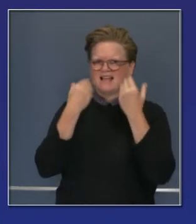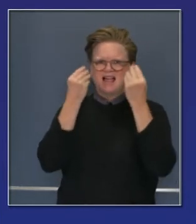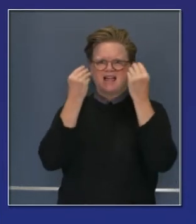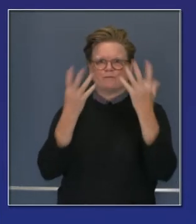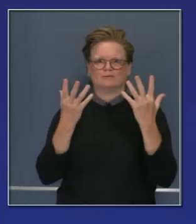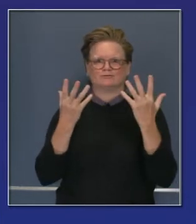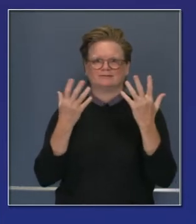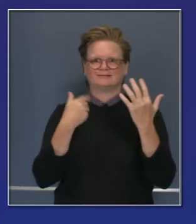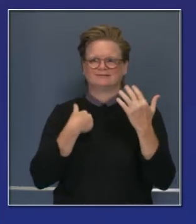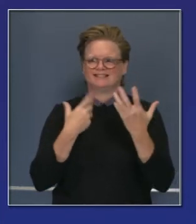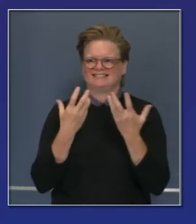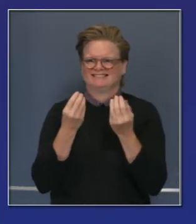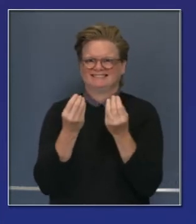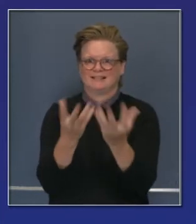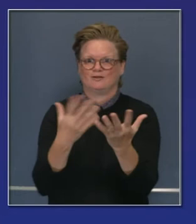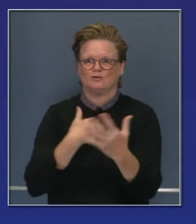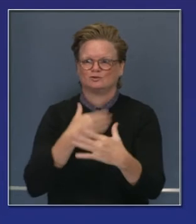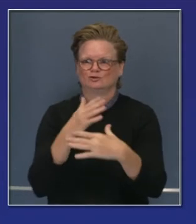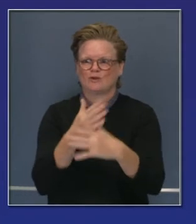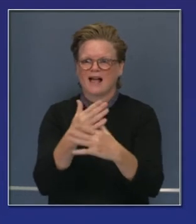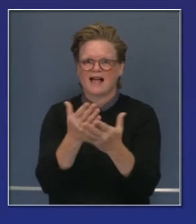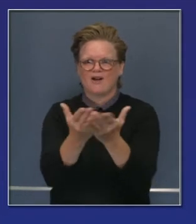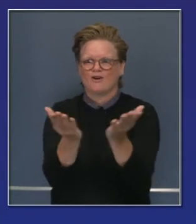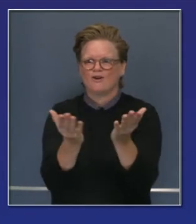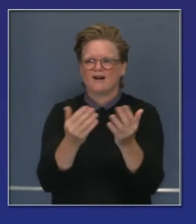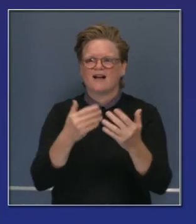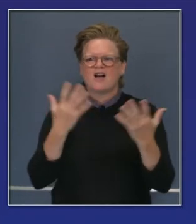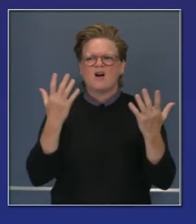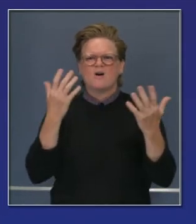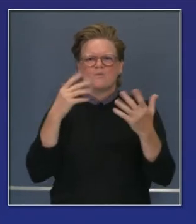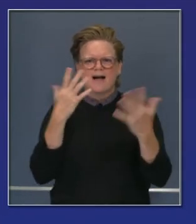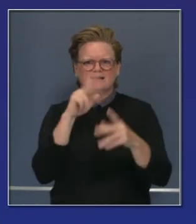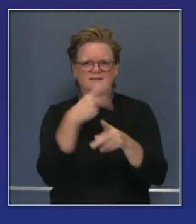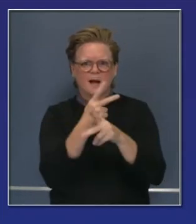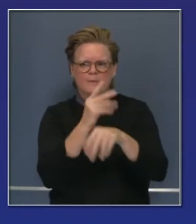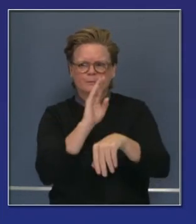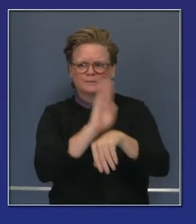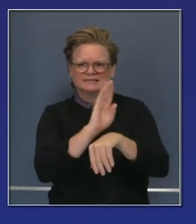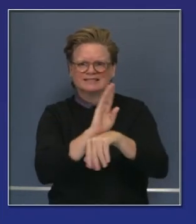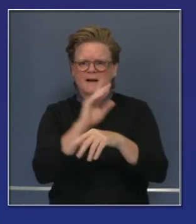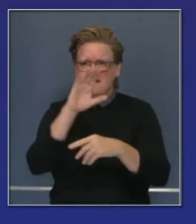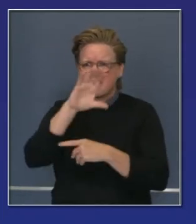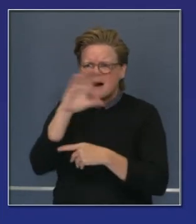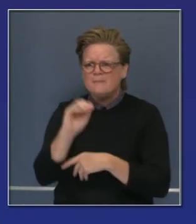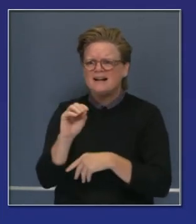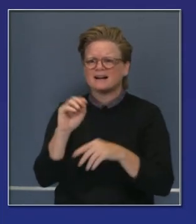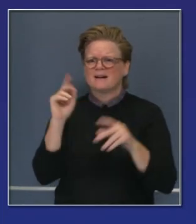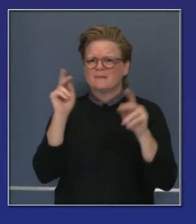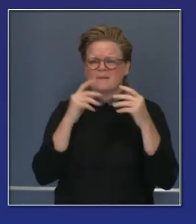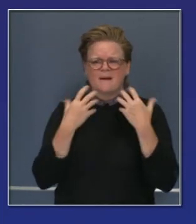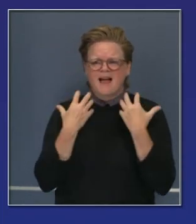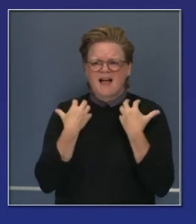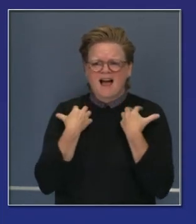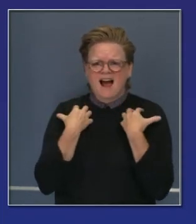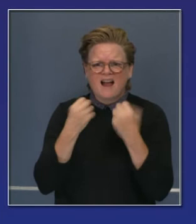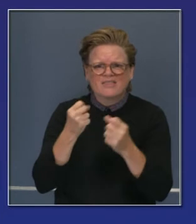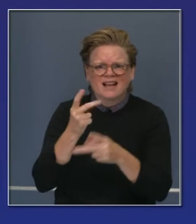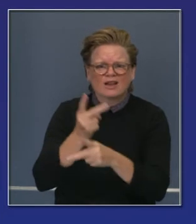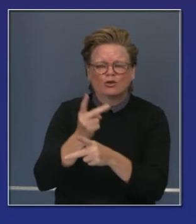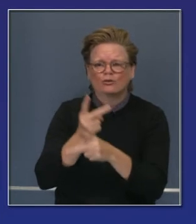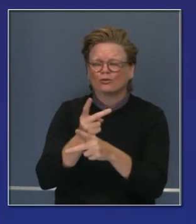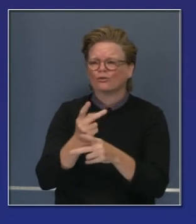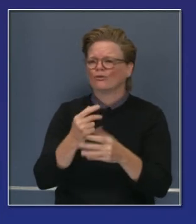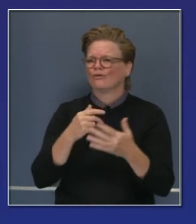que compartimos ampliamente dentro de sectores, dentro de industrias, dentro de la profesión de salubridad. Pero